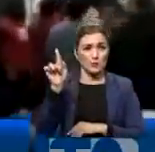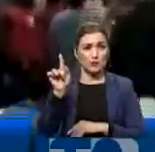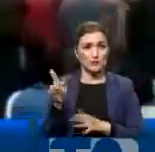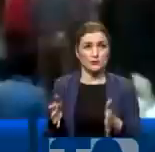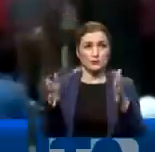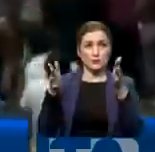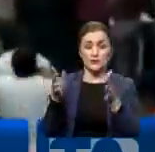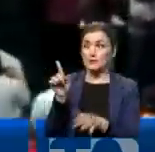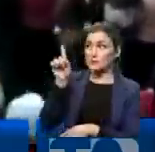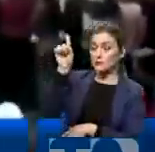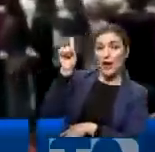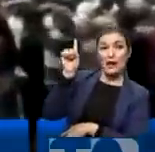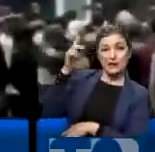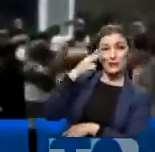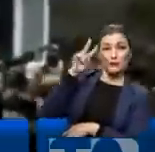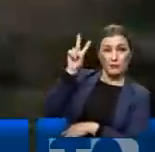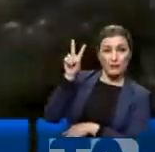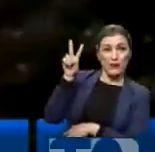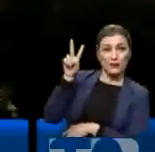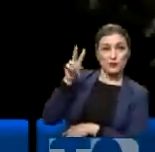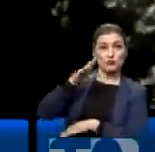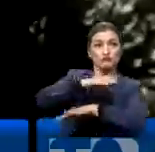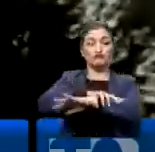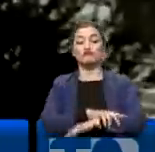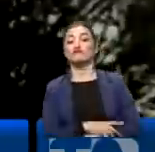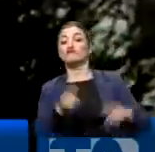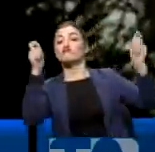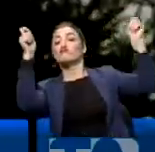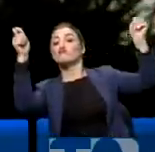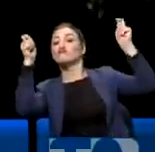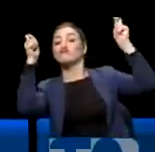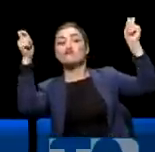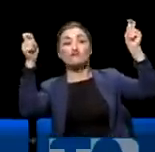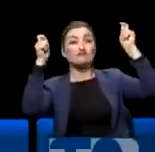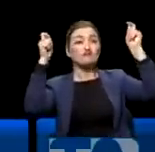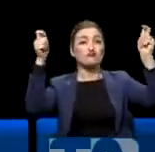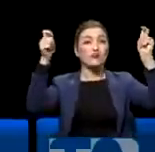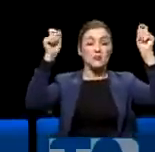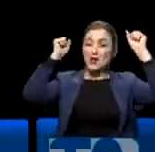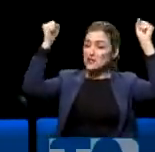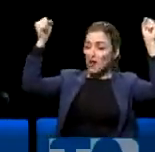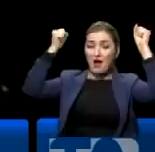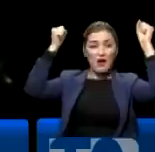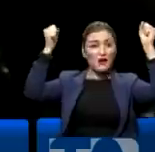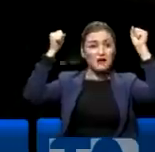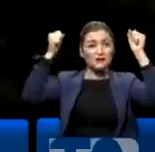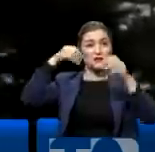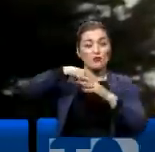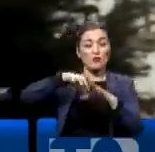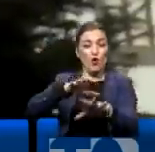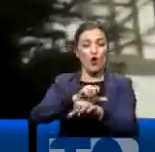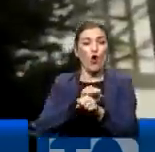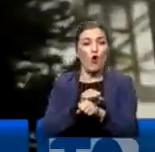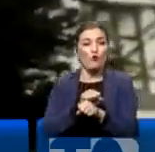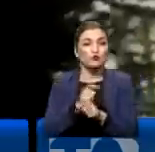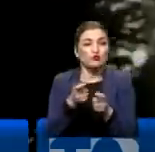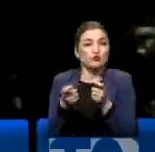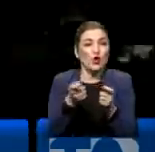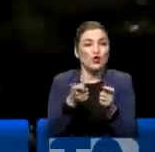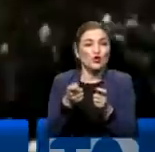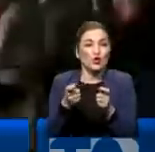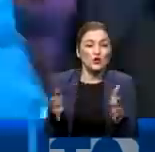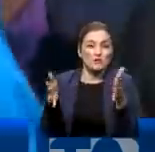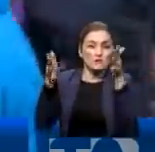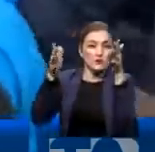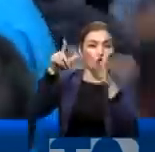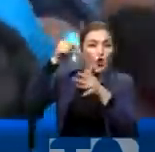ver sobre lo alto del edificio a ciudadanos que en señal de victoria levantaban sus brazos sobre la estructura.